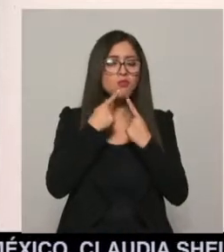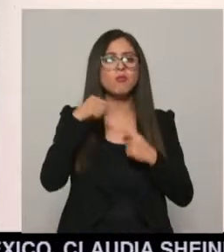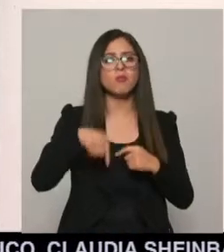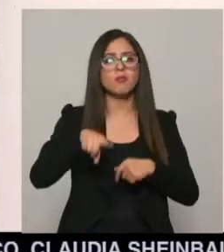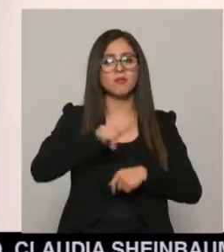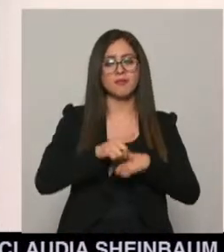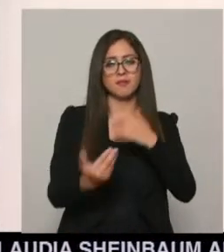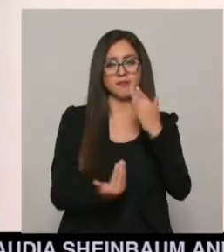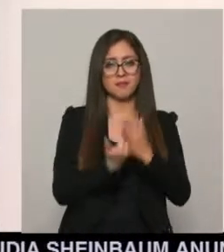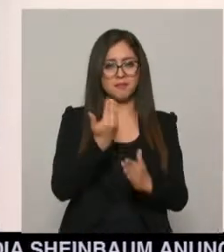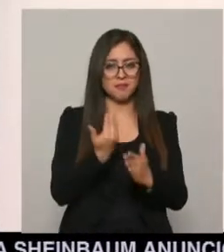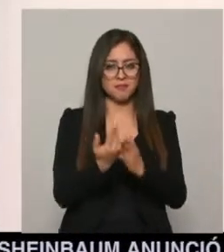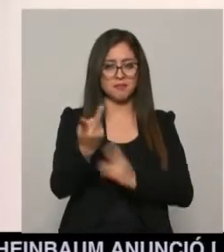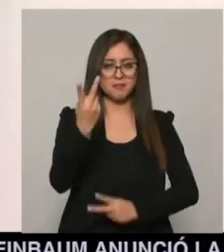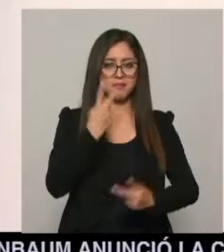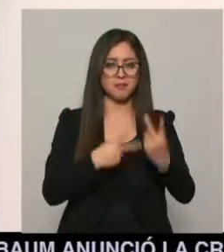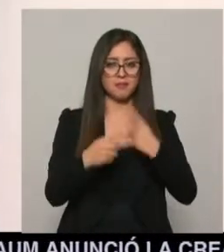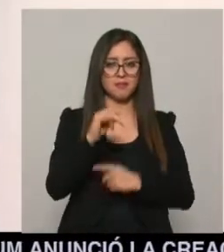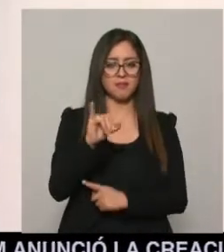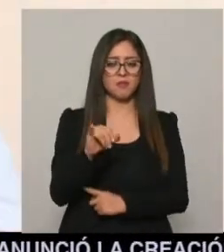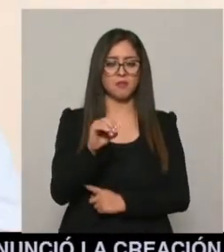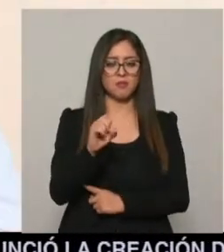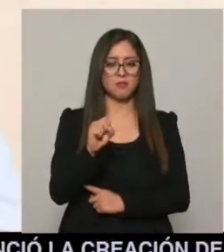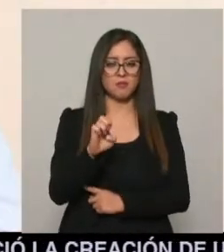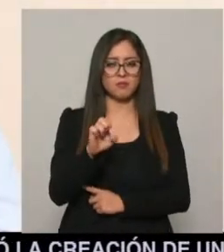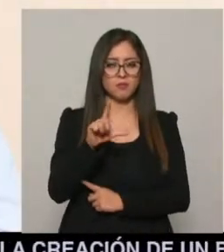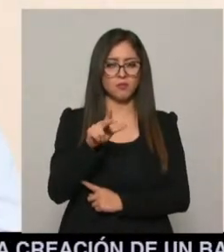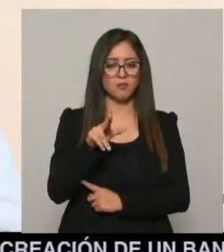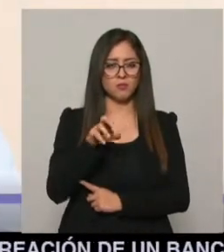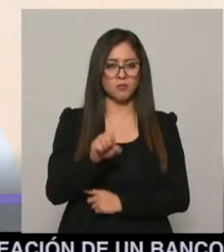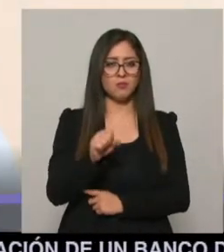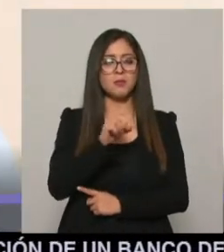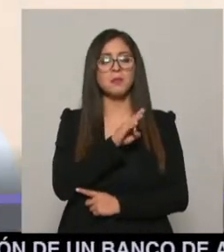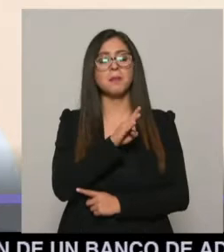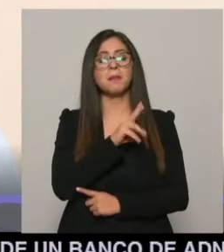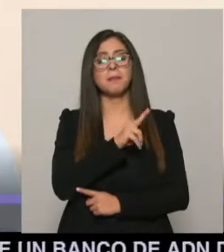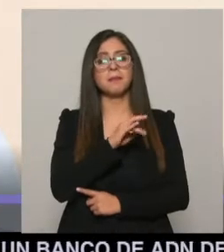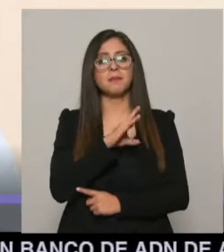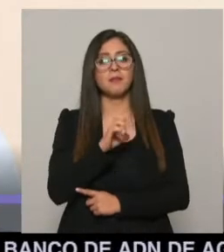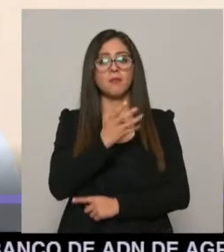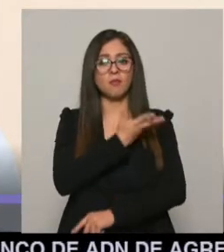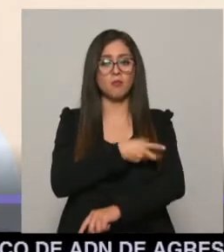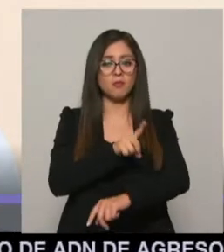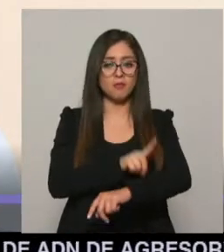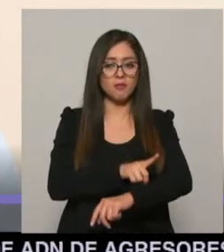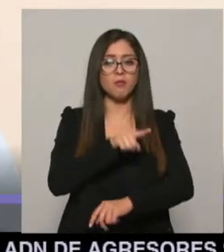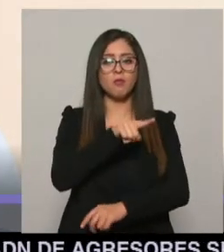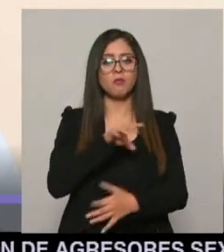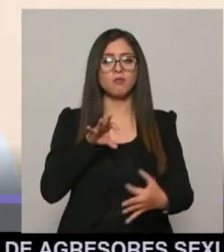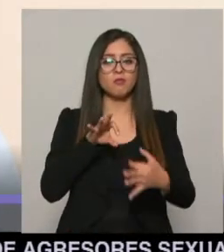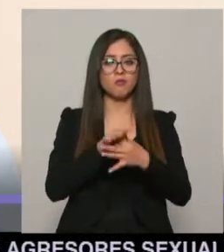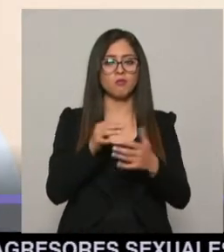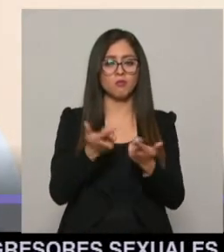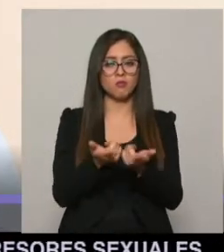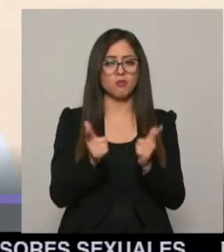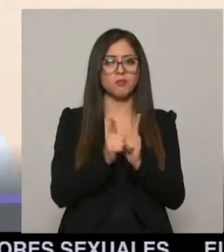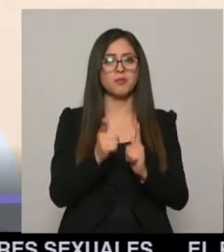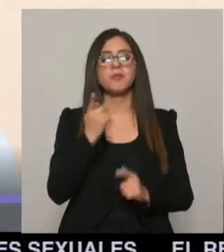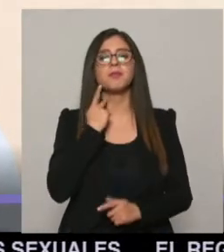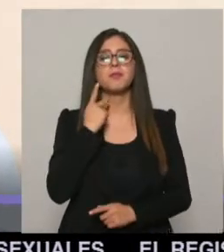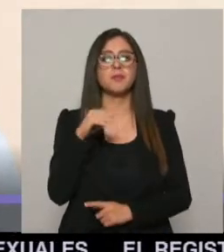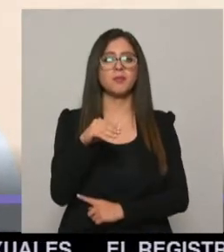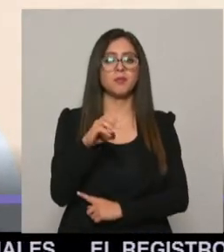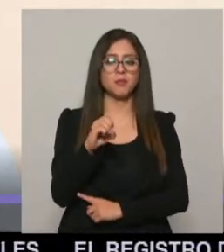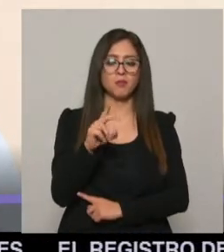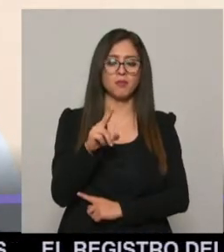Esta mañana nos acompañan José Luis Rodríguez Díaz de León, vicecoordinador de la bancada parlamentaria de Morena. Bienvenido.